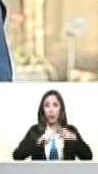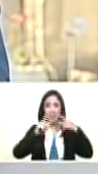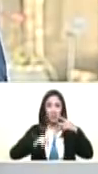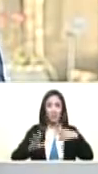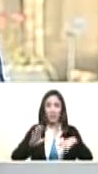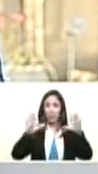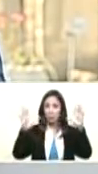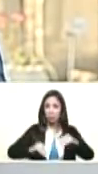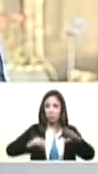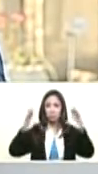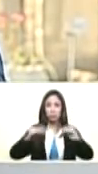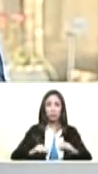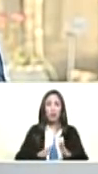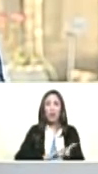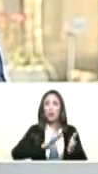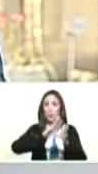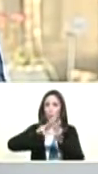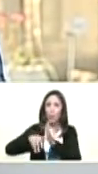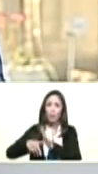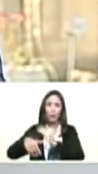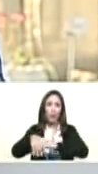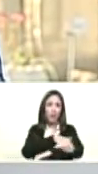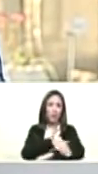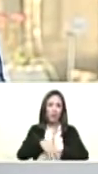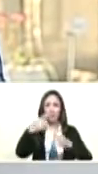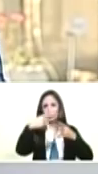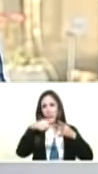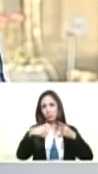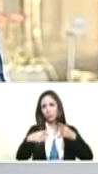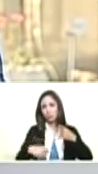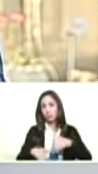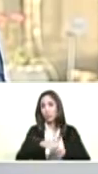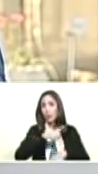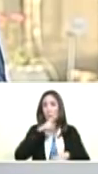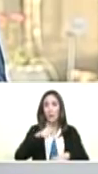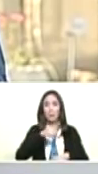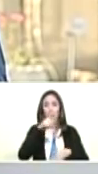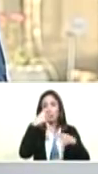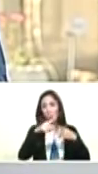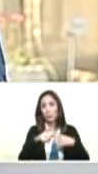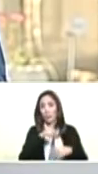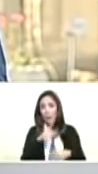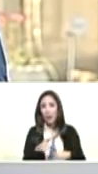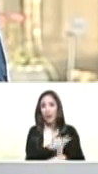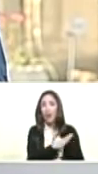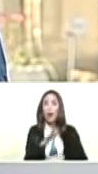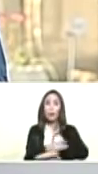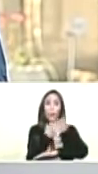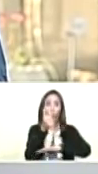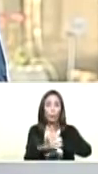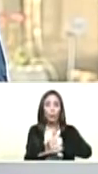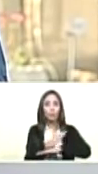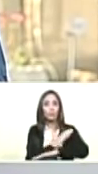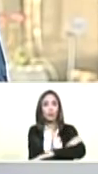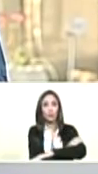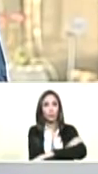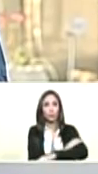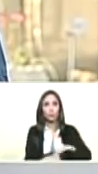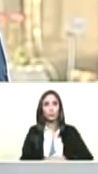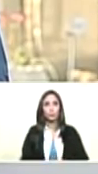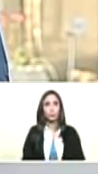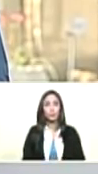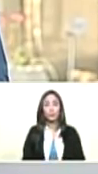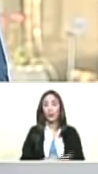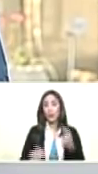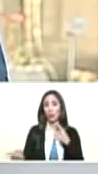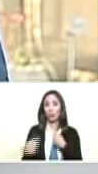guerra criminal. Bueno, todo, pues, todo lo que hemos soportado y hemos superado. Porque lo que sí es cierto es que ellos tiran con